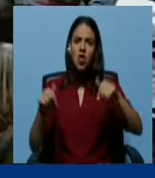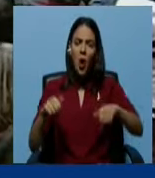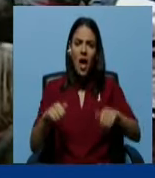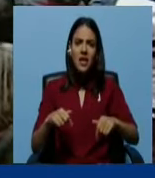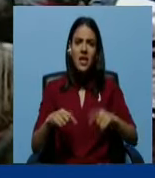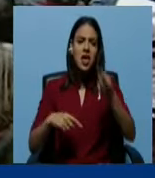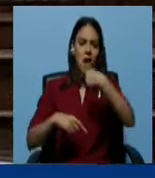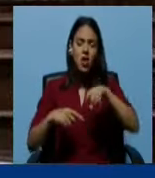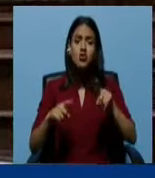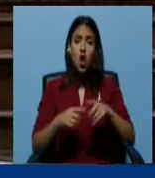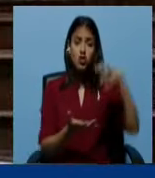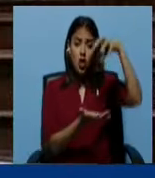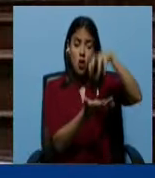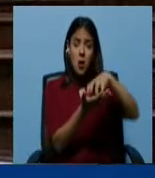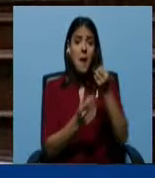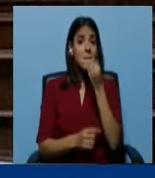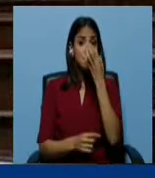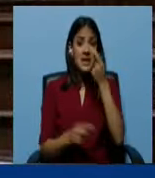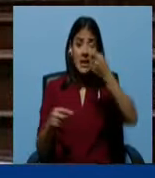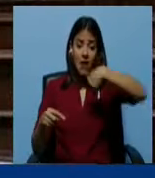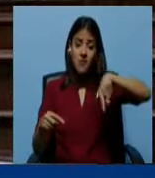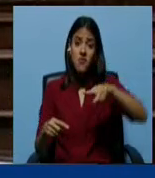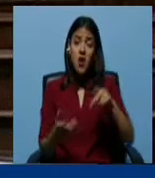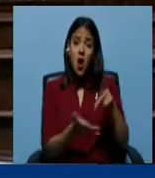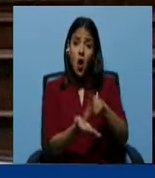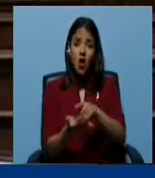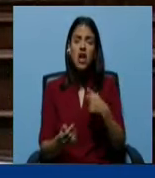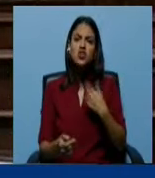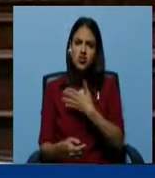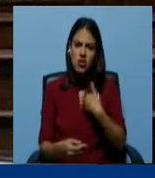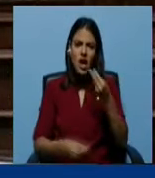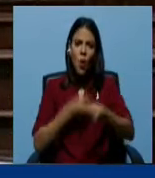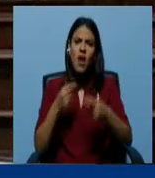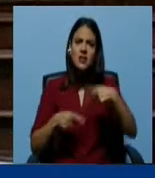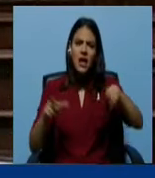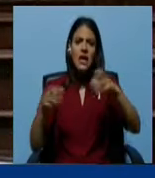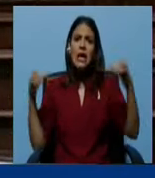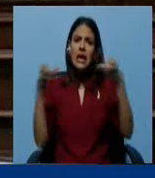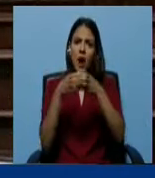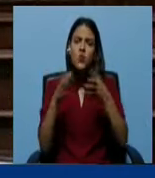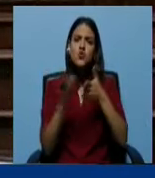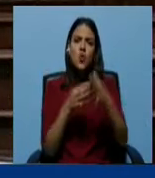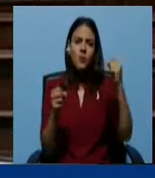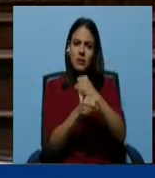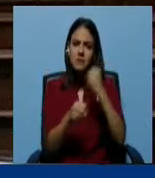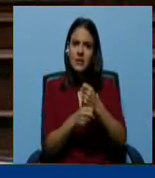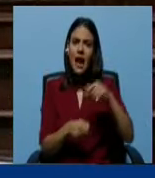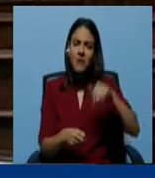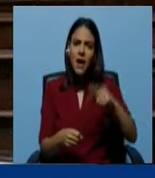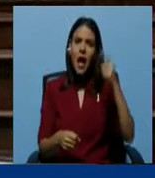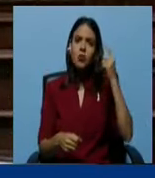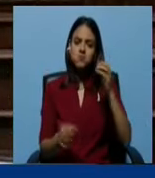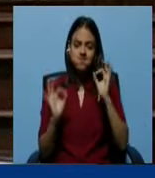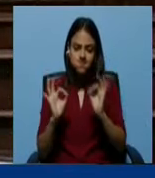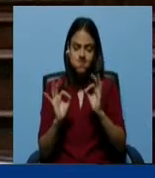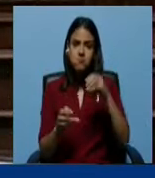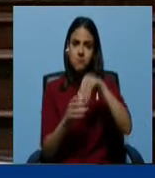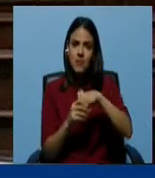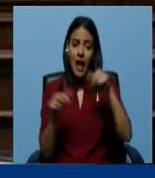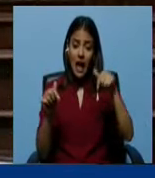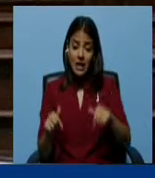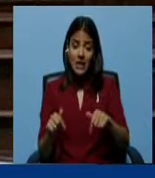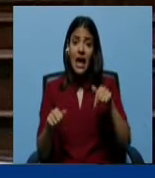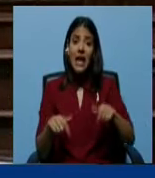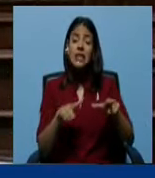Palacio Presidencial de Miraflores. Quise hacer esta reunión de trabajo precisamente aquí, en